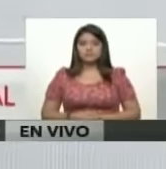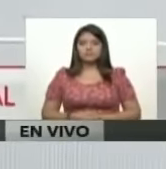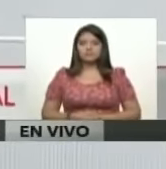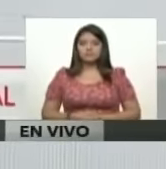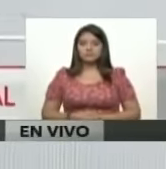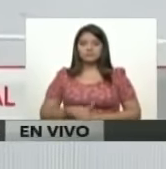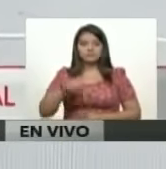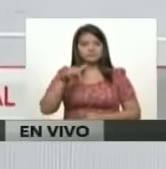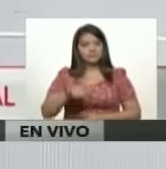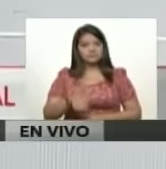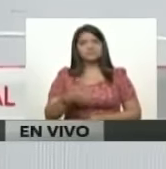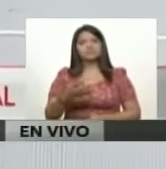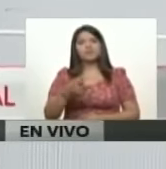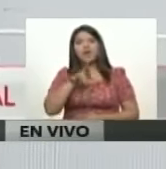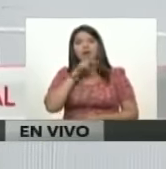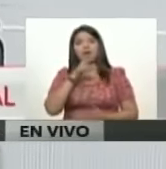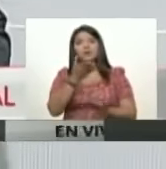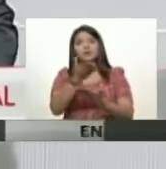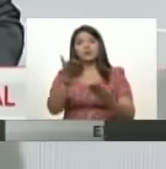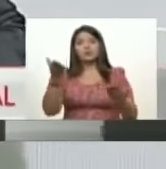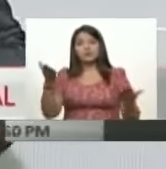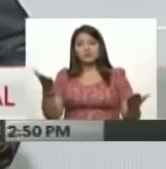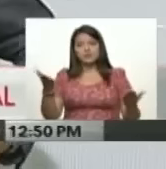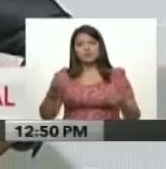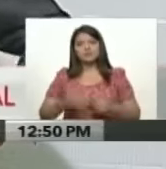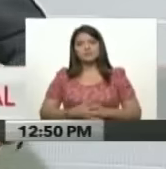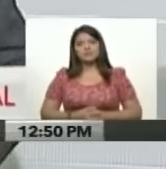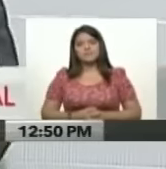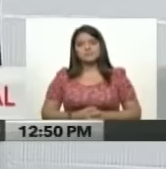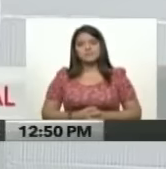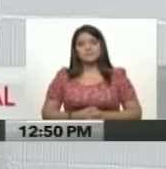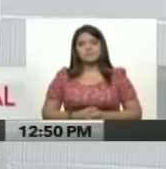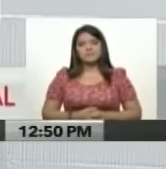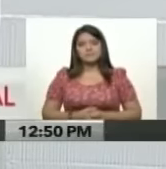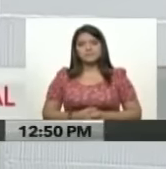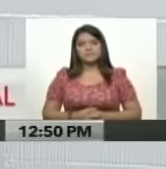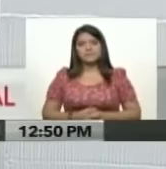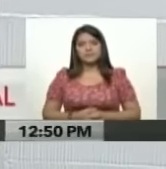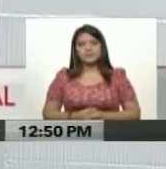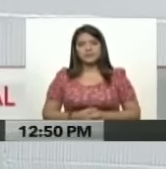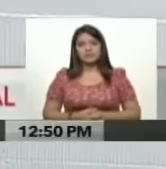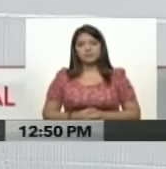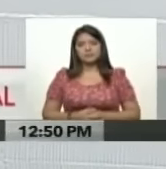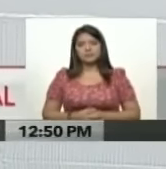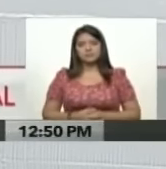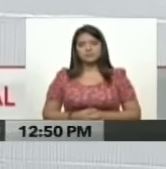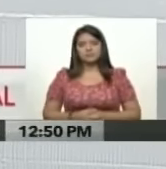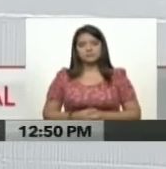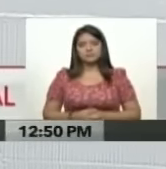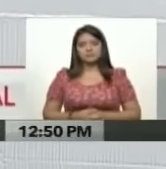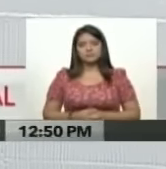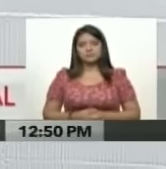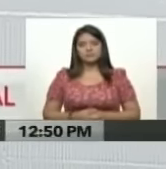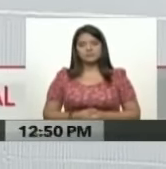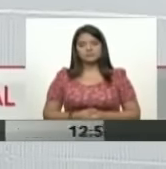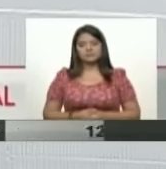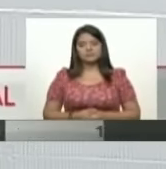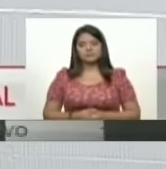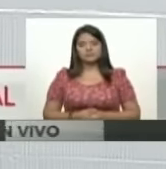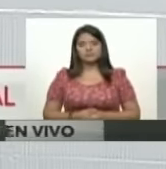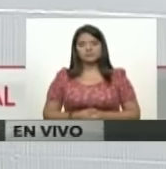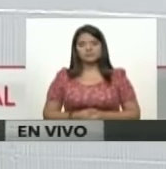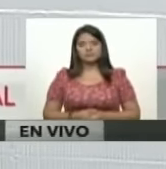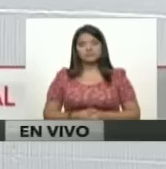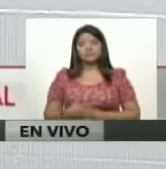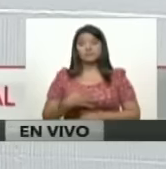Hoy me dirijo a ustedes en nombre de lo que en mi